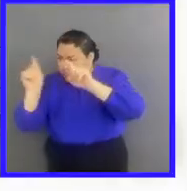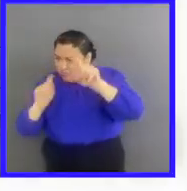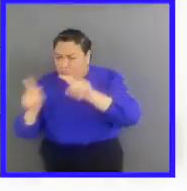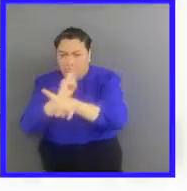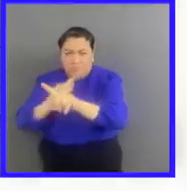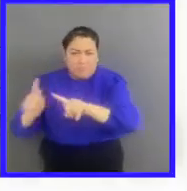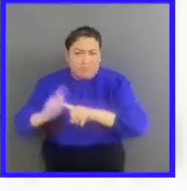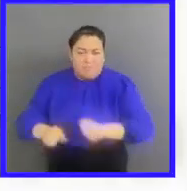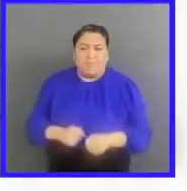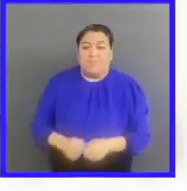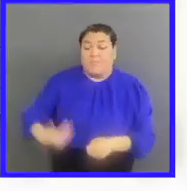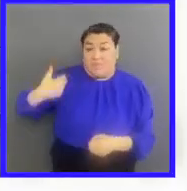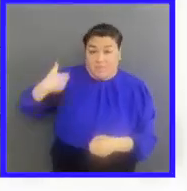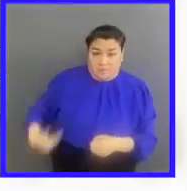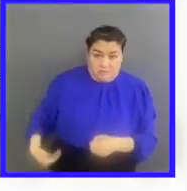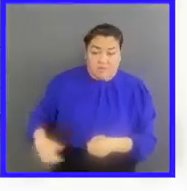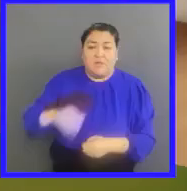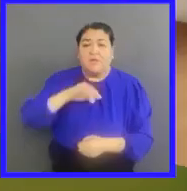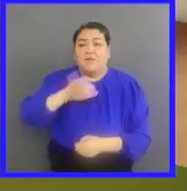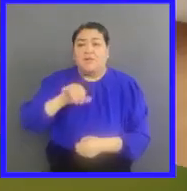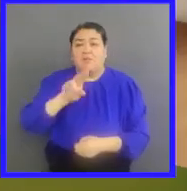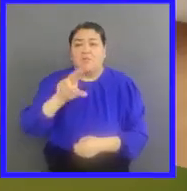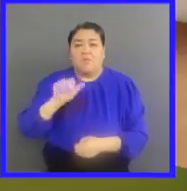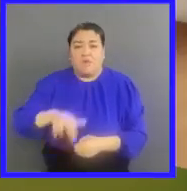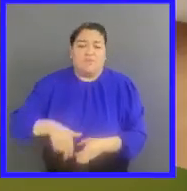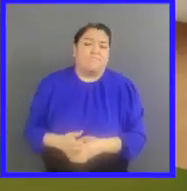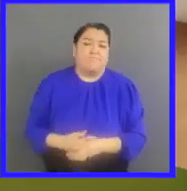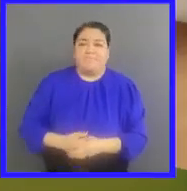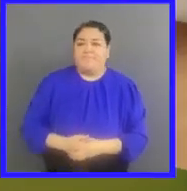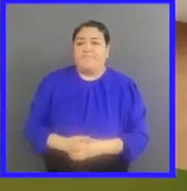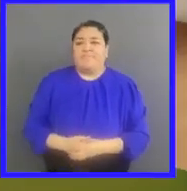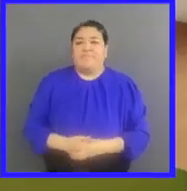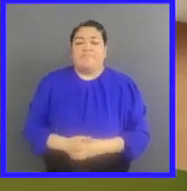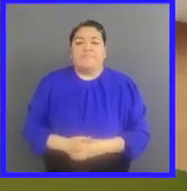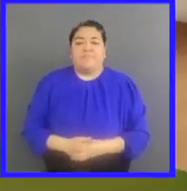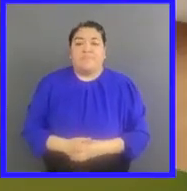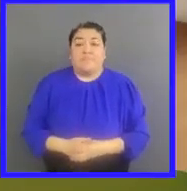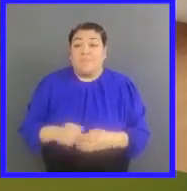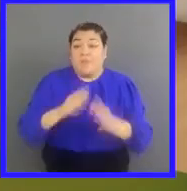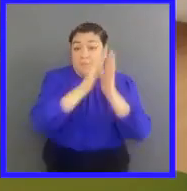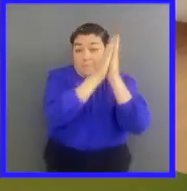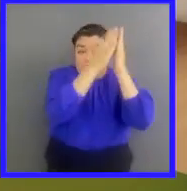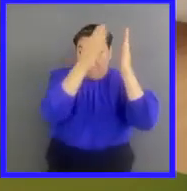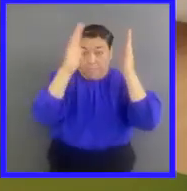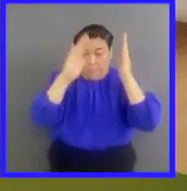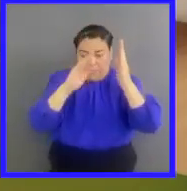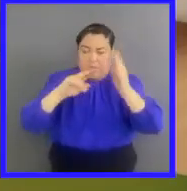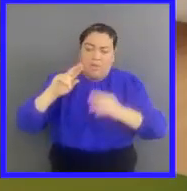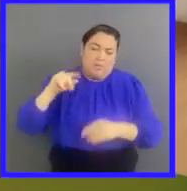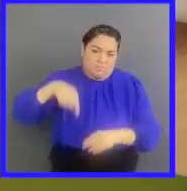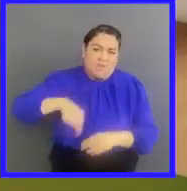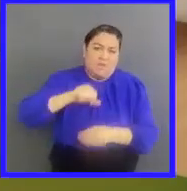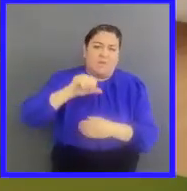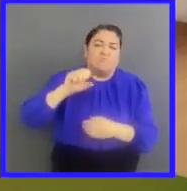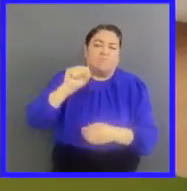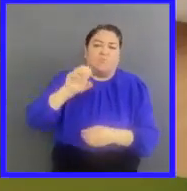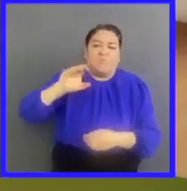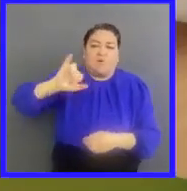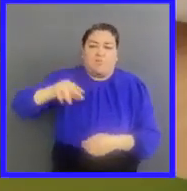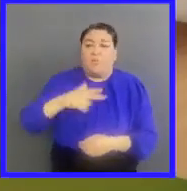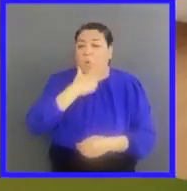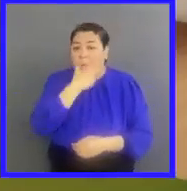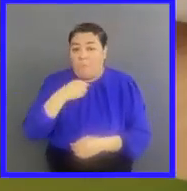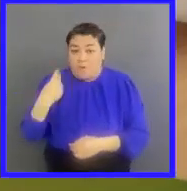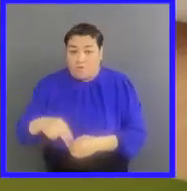Plural TV, Juan Carlos González. En la Biblioteca Central de la Suprema Corte Silvestre Moreno Cora se exhibe la